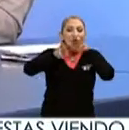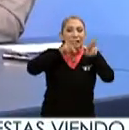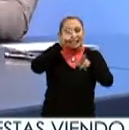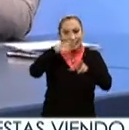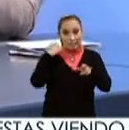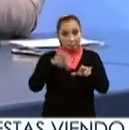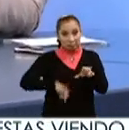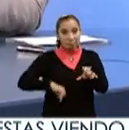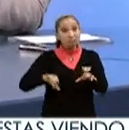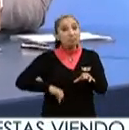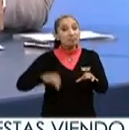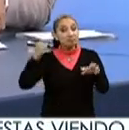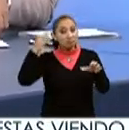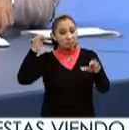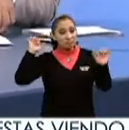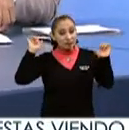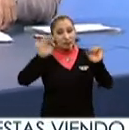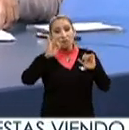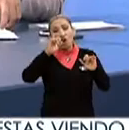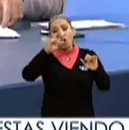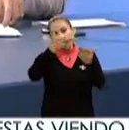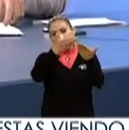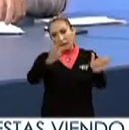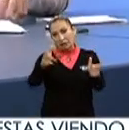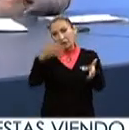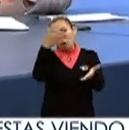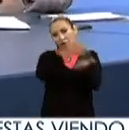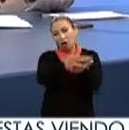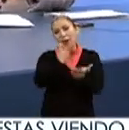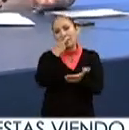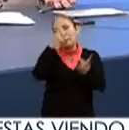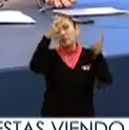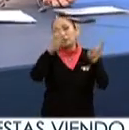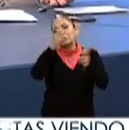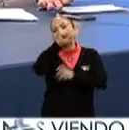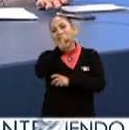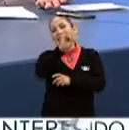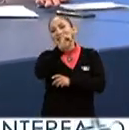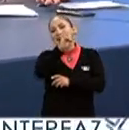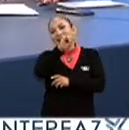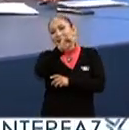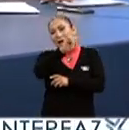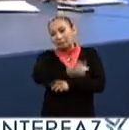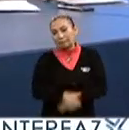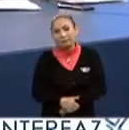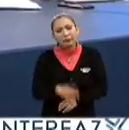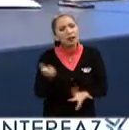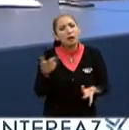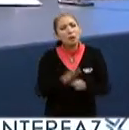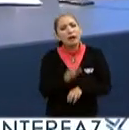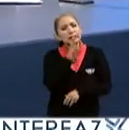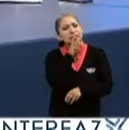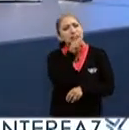resultados de este interesante foro, primer foro abierto Hablemos de Didáctica. Kevin, pues, ¿cuáles fueron los resultados de este